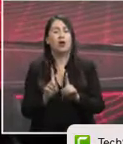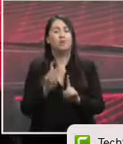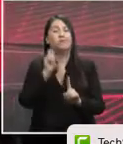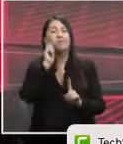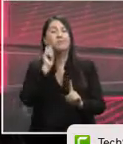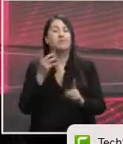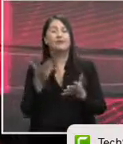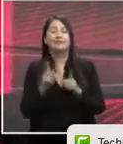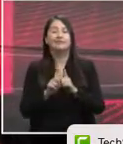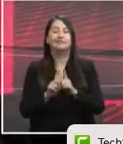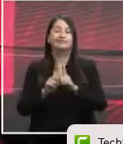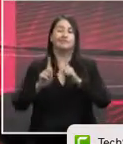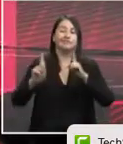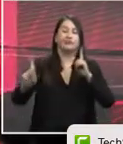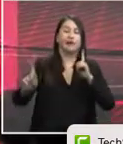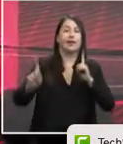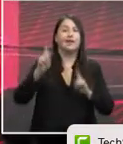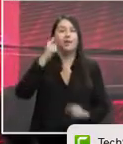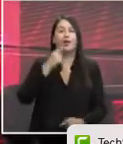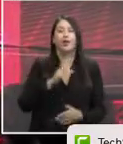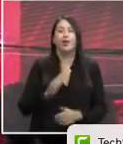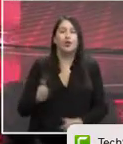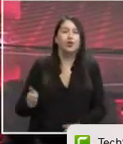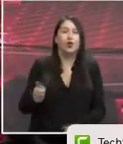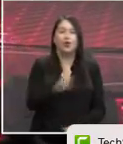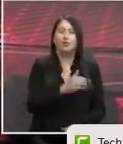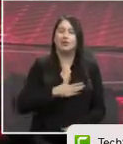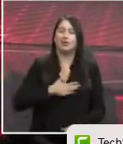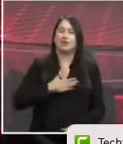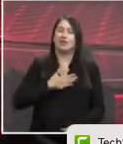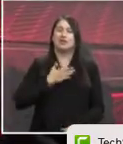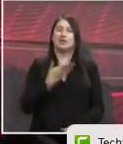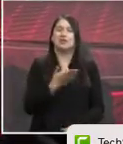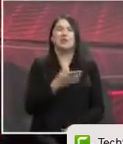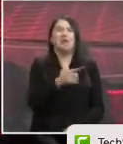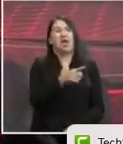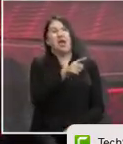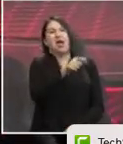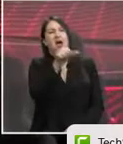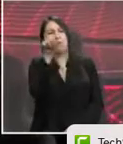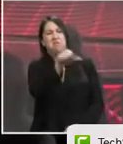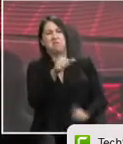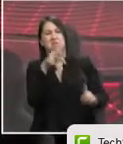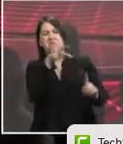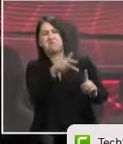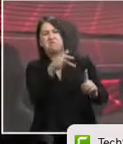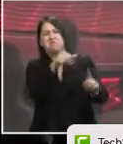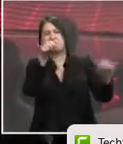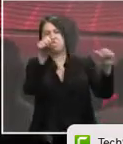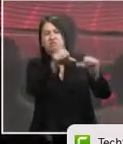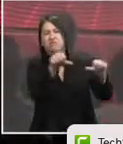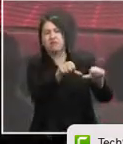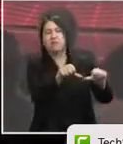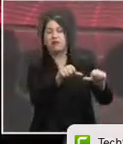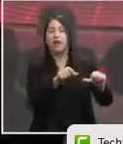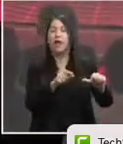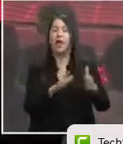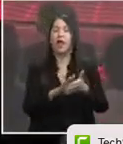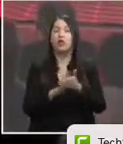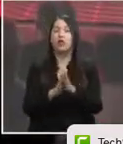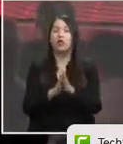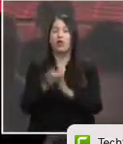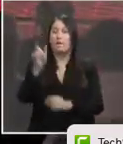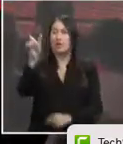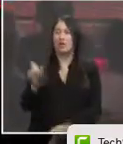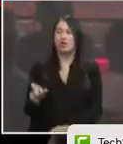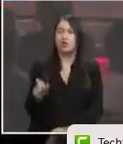distanciamiento físico, pero hoy todos se sienten con el derecho a funar, a excluir del espacio público a toda persona que